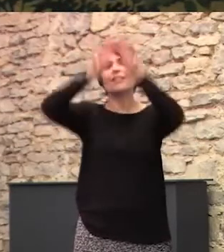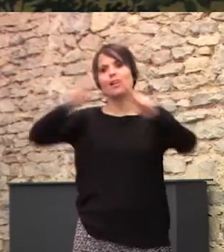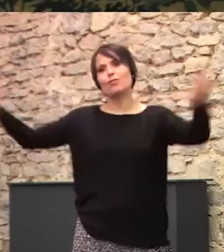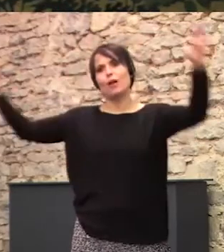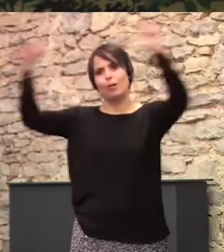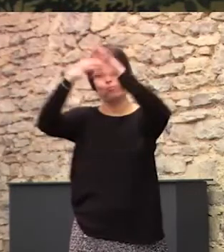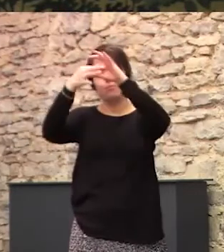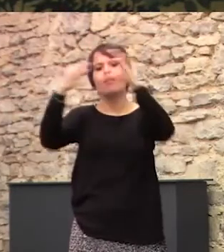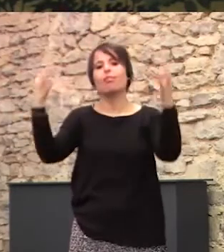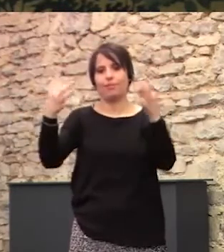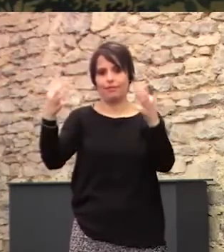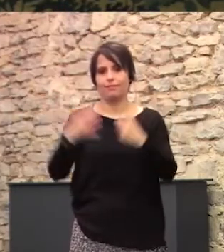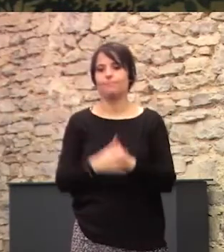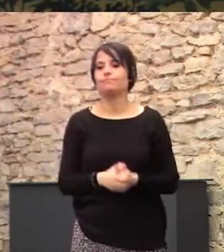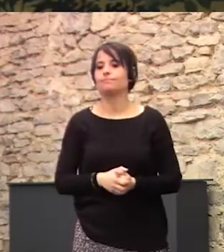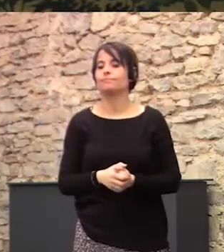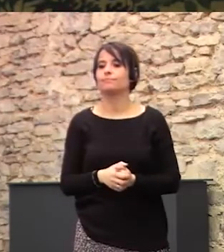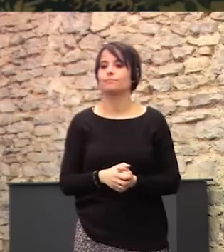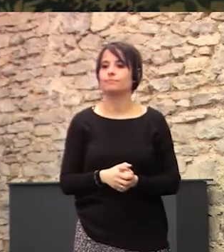Bien.